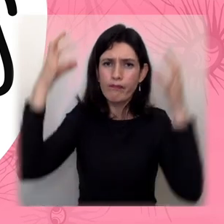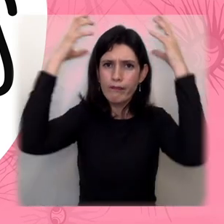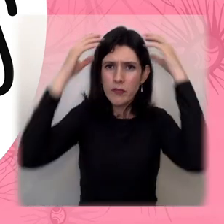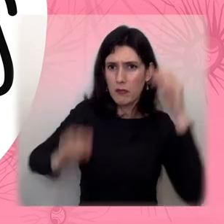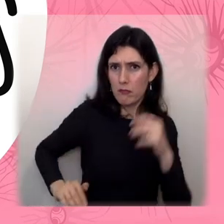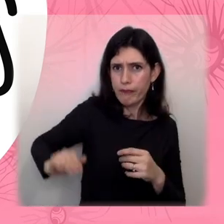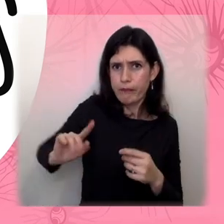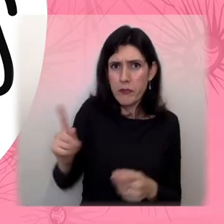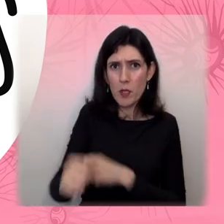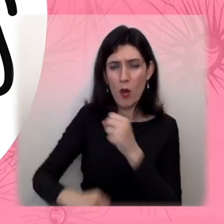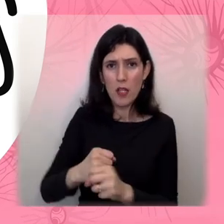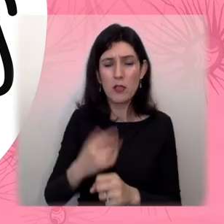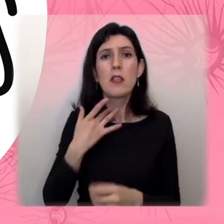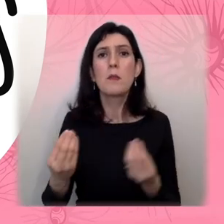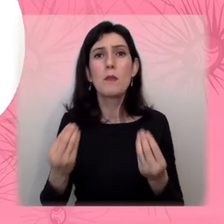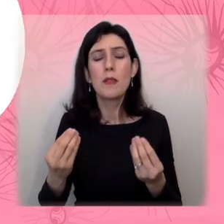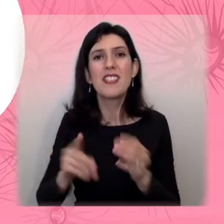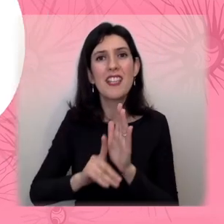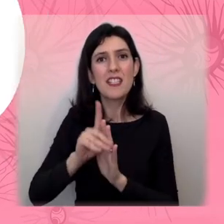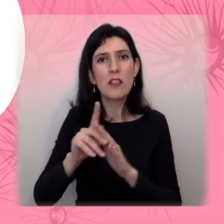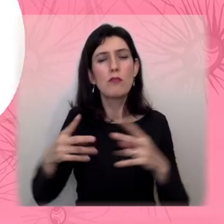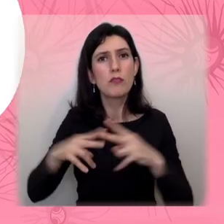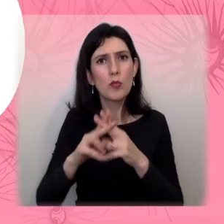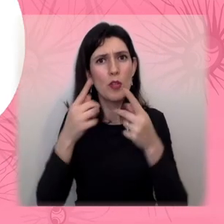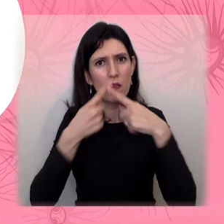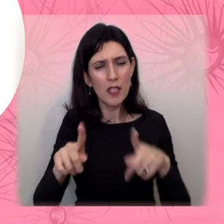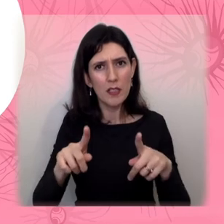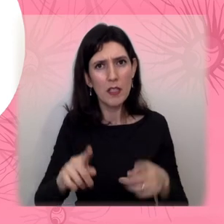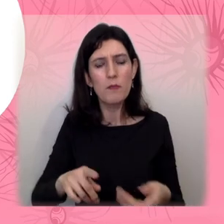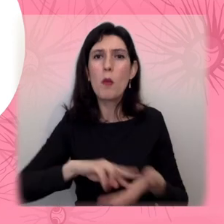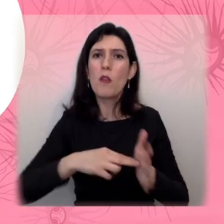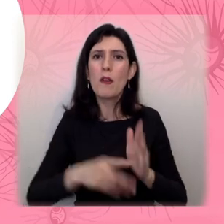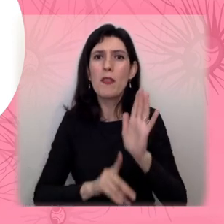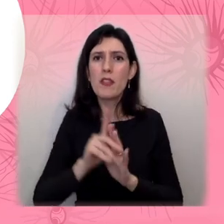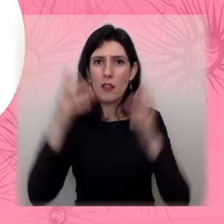forma diferente? ¿Qué son los trastornos del neurodesarrollo? Visítanos en la página web de